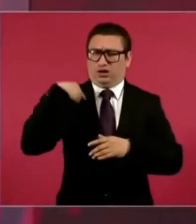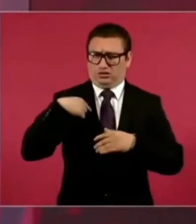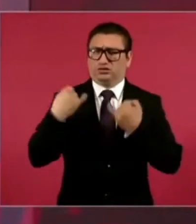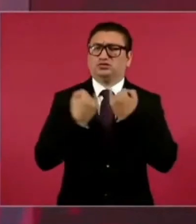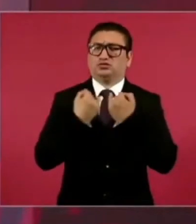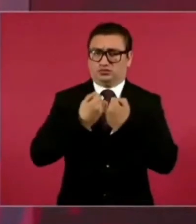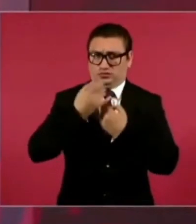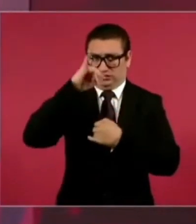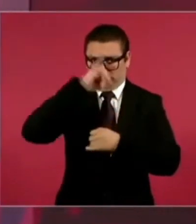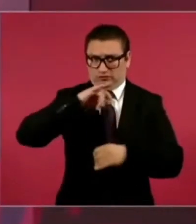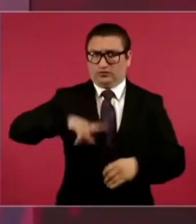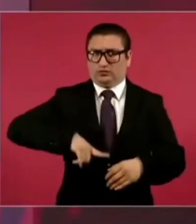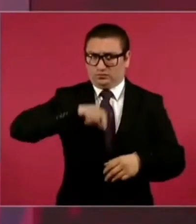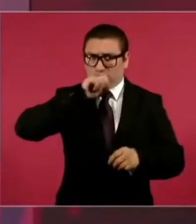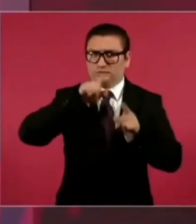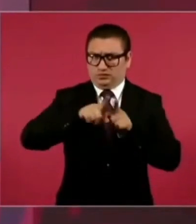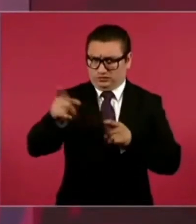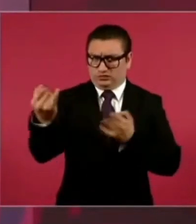jefe de gobierno.